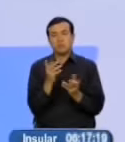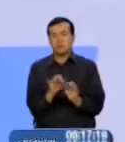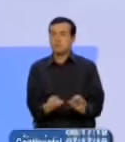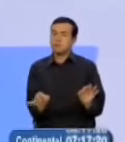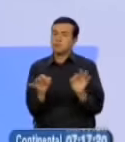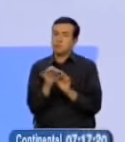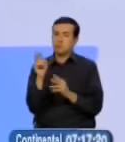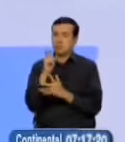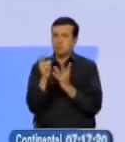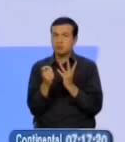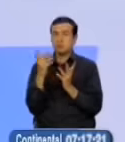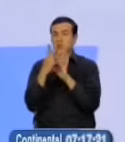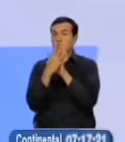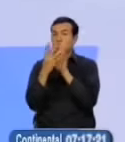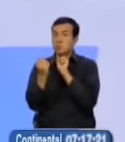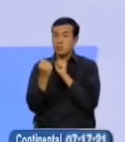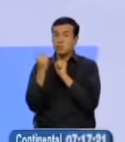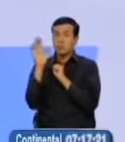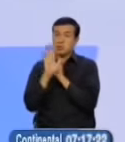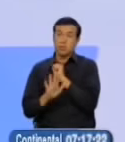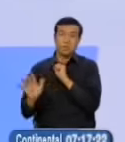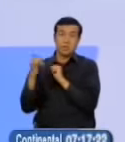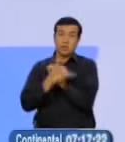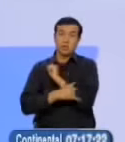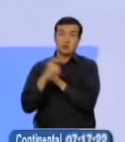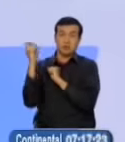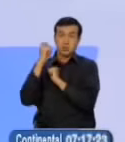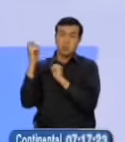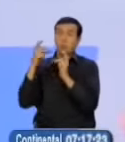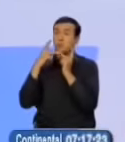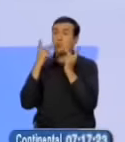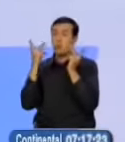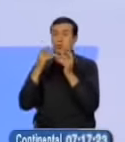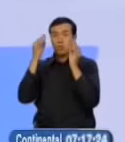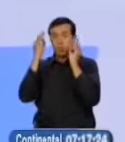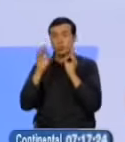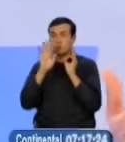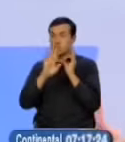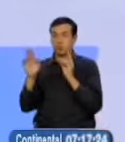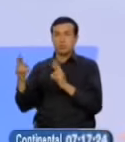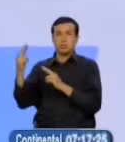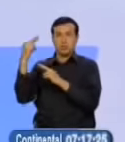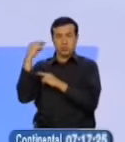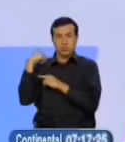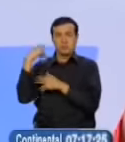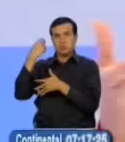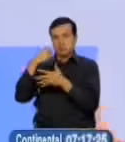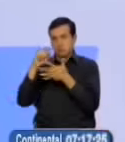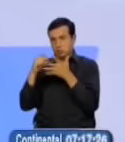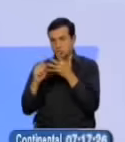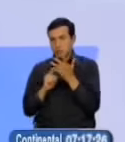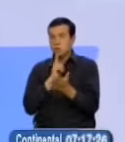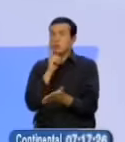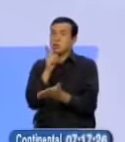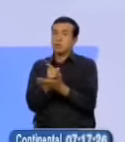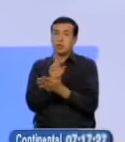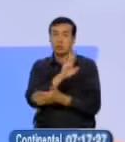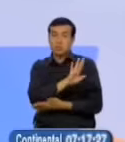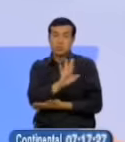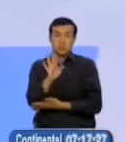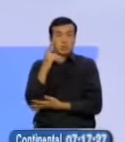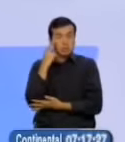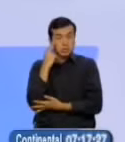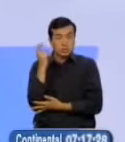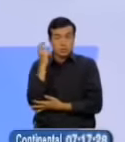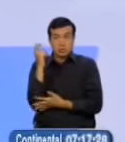es comprender que en el país se requiere de un sector público que cumpla con sus tareas, eficiente, que alcance a atender las necesidades de la